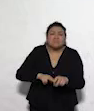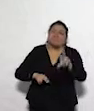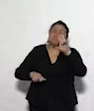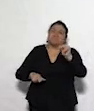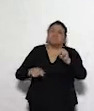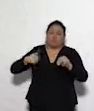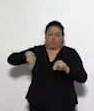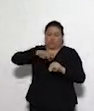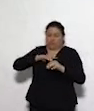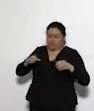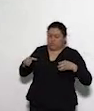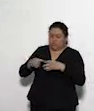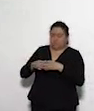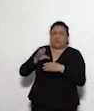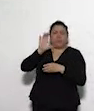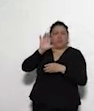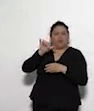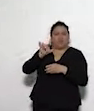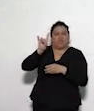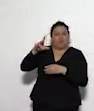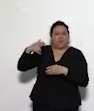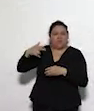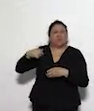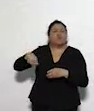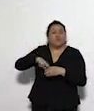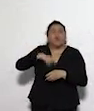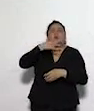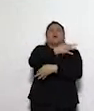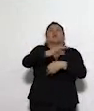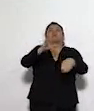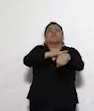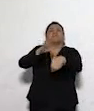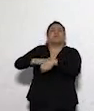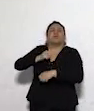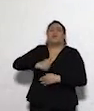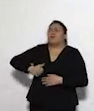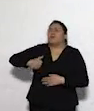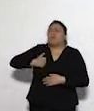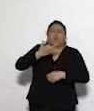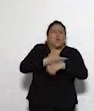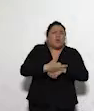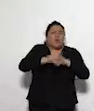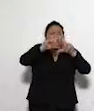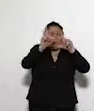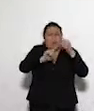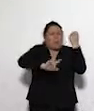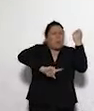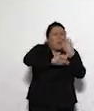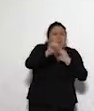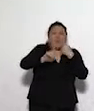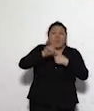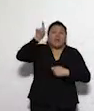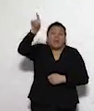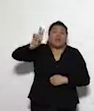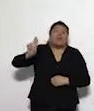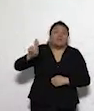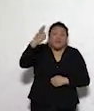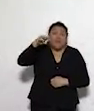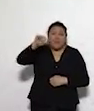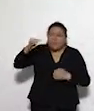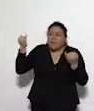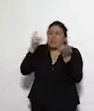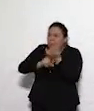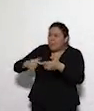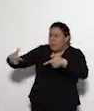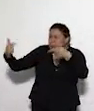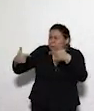Comisión Nacional de los Derechos Humanos, lamentamos los hechos de violencia que se han vivido en espacios de la Universidad Nacional Autónoma